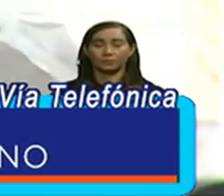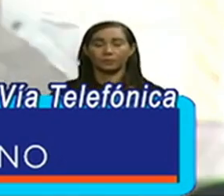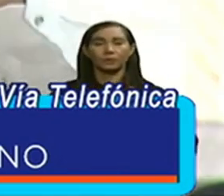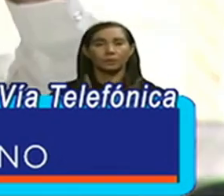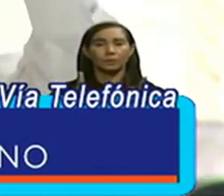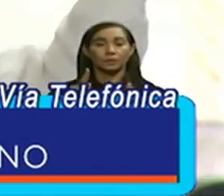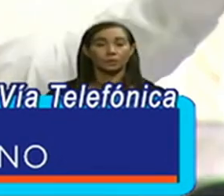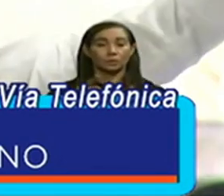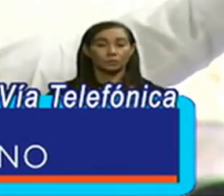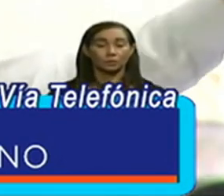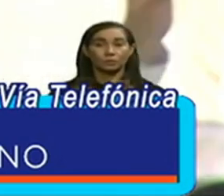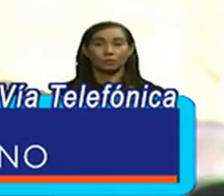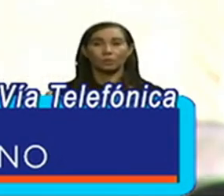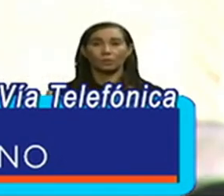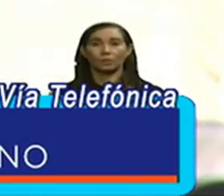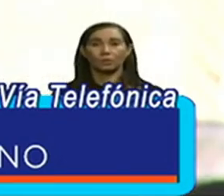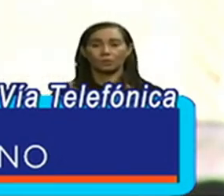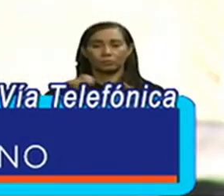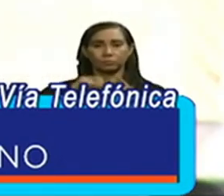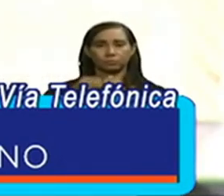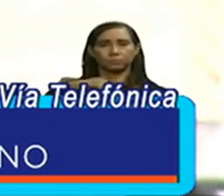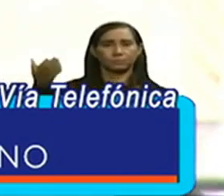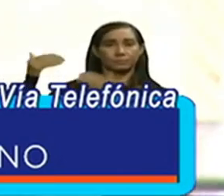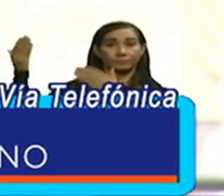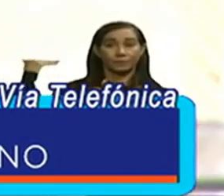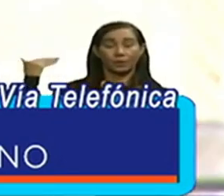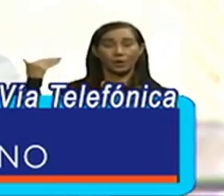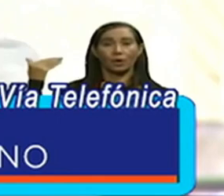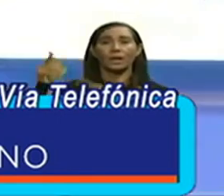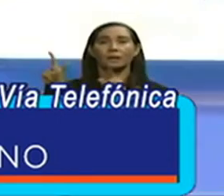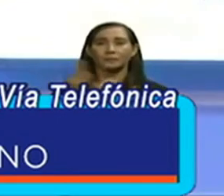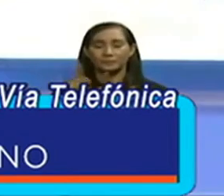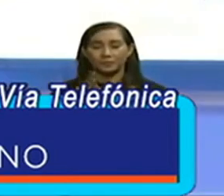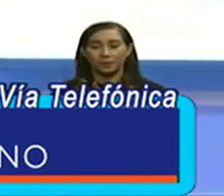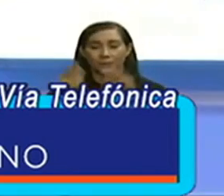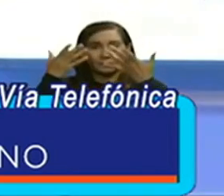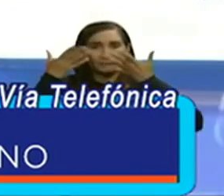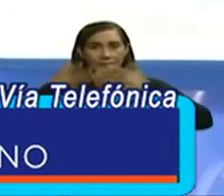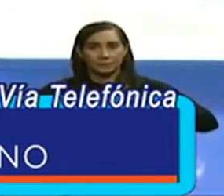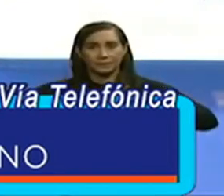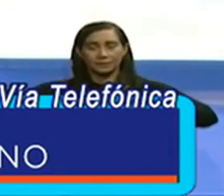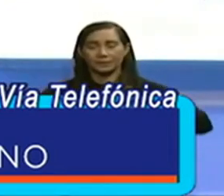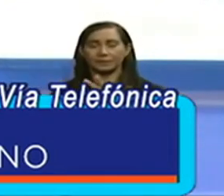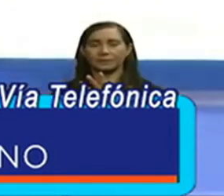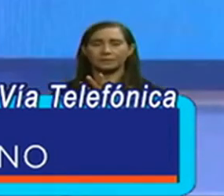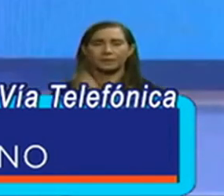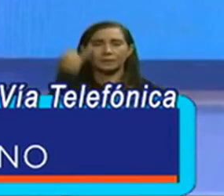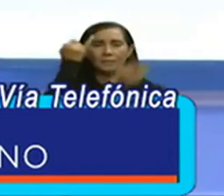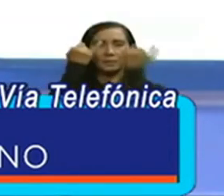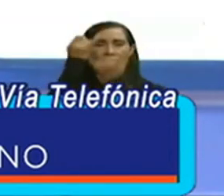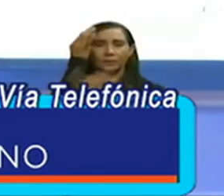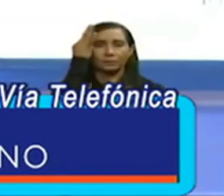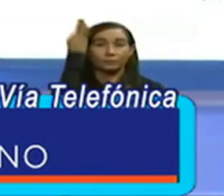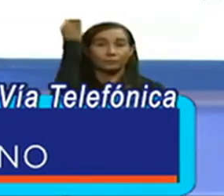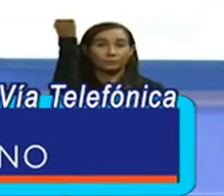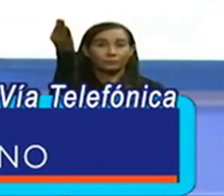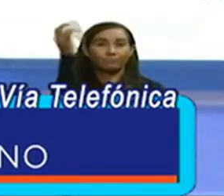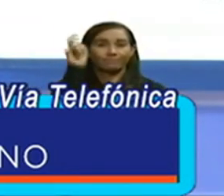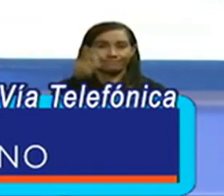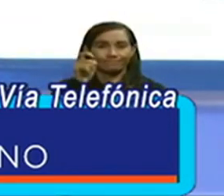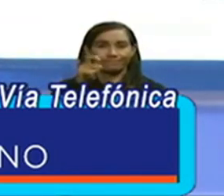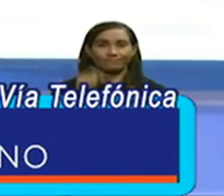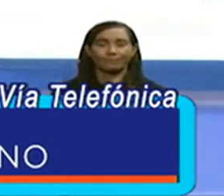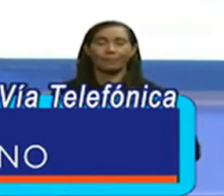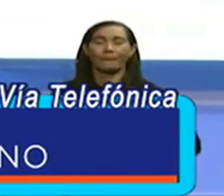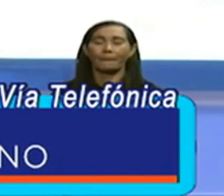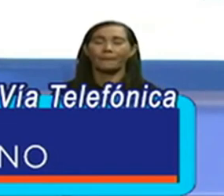el Estado Dominicano constituirá una empresa estatal para el servicio de transporte